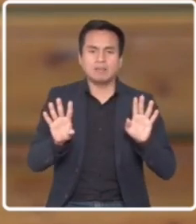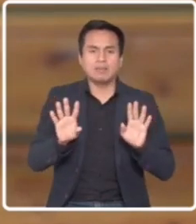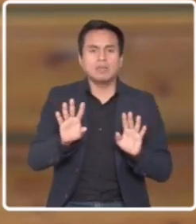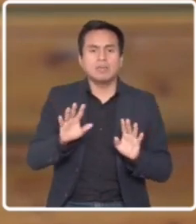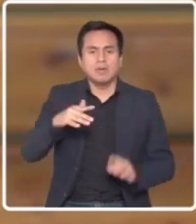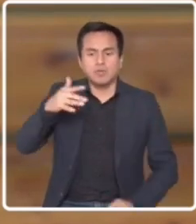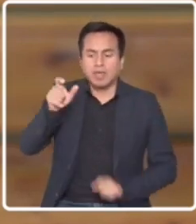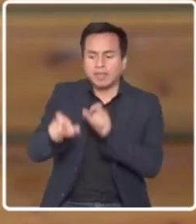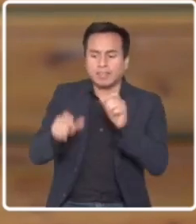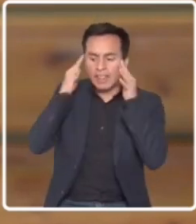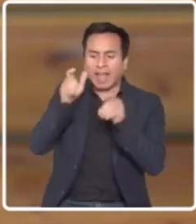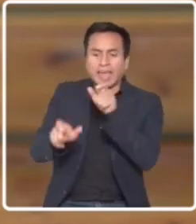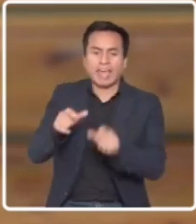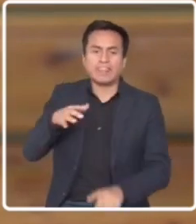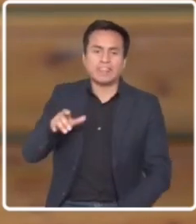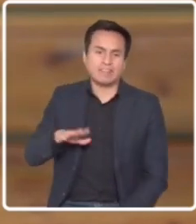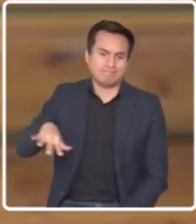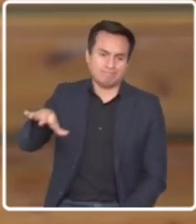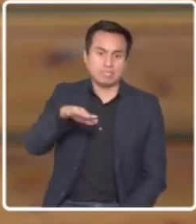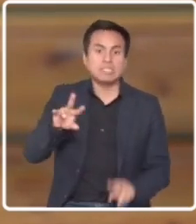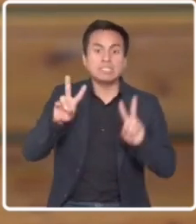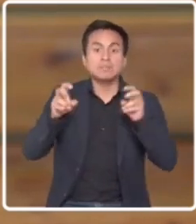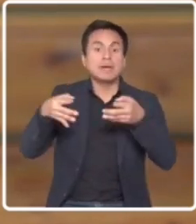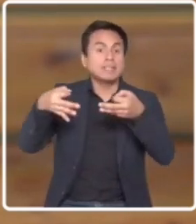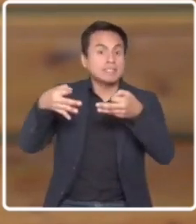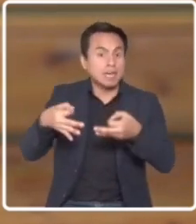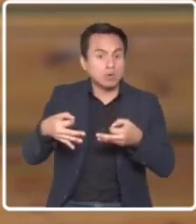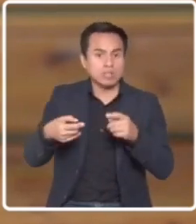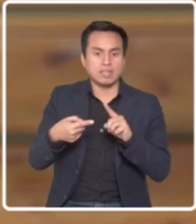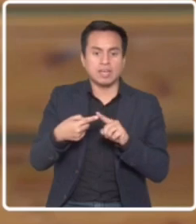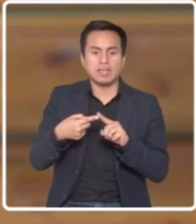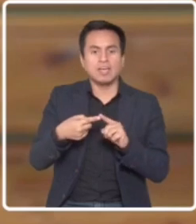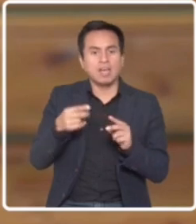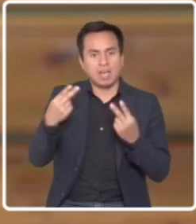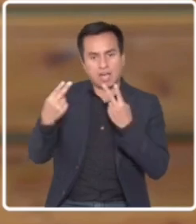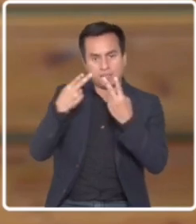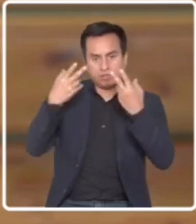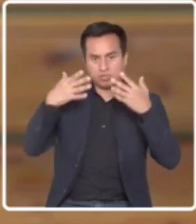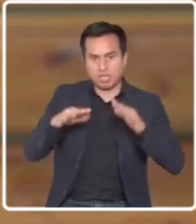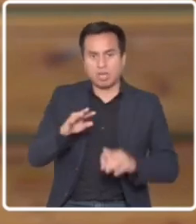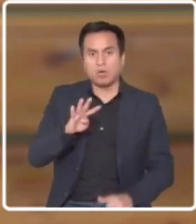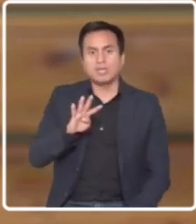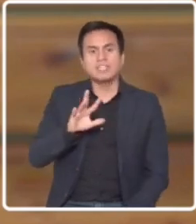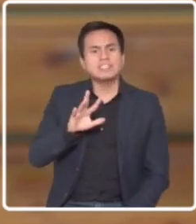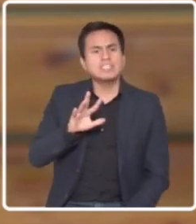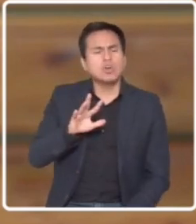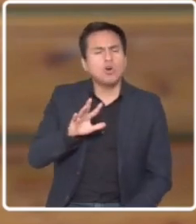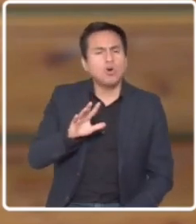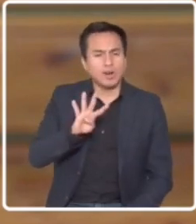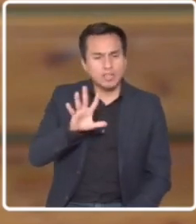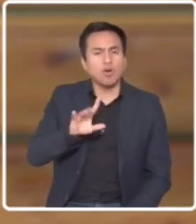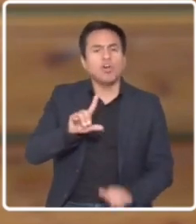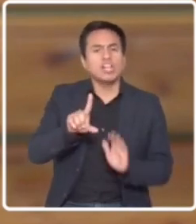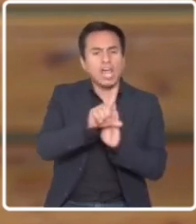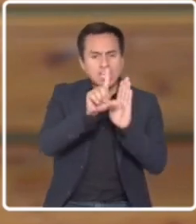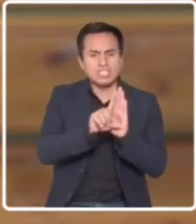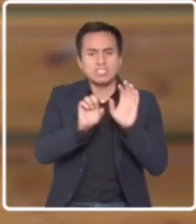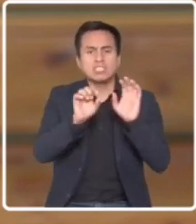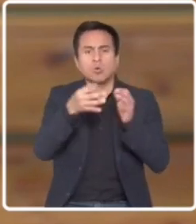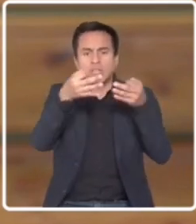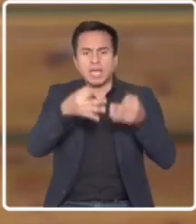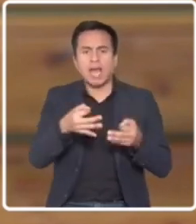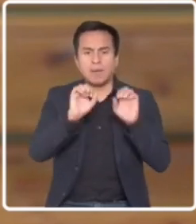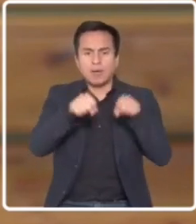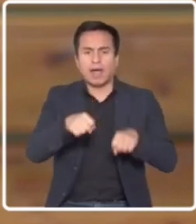las prioridades de la gente. En seguridad, como lo han visto, 45 leyes de seguridad